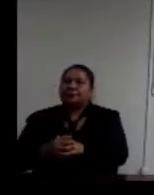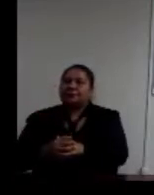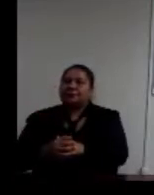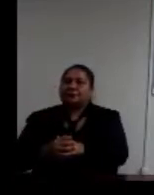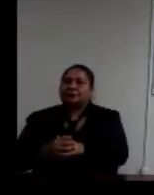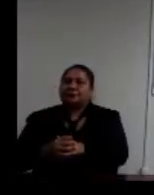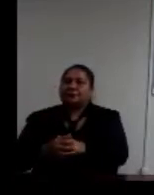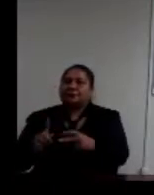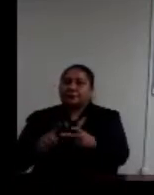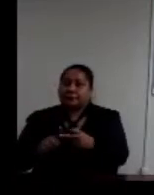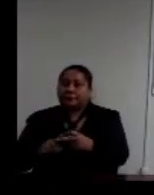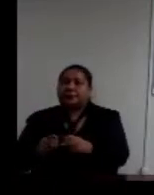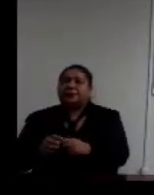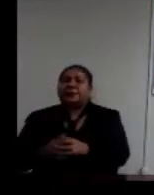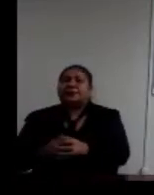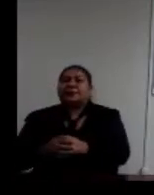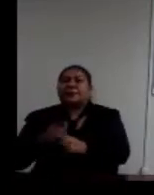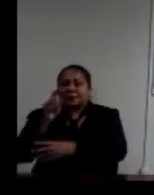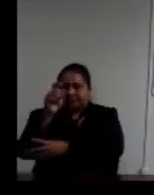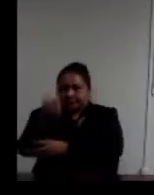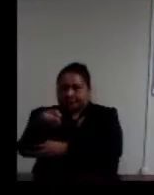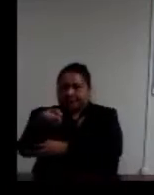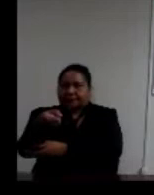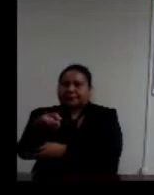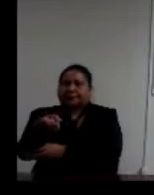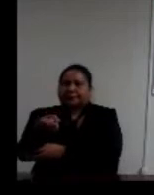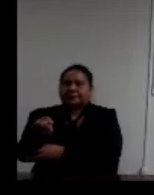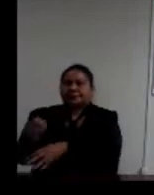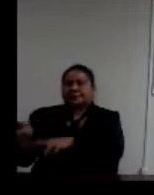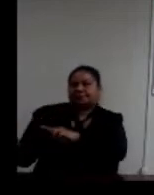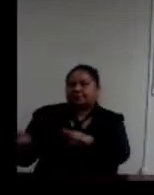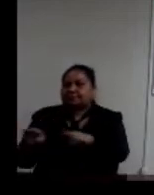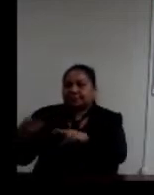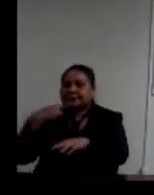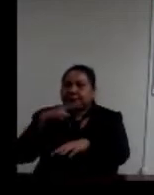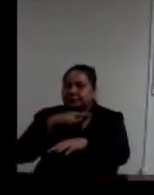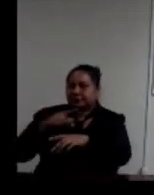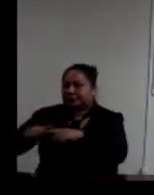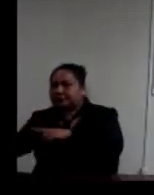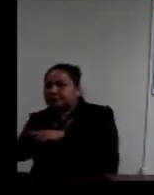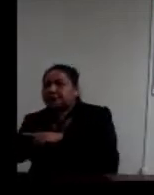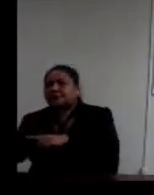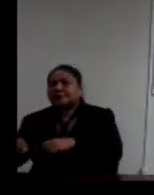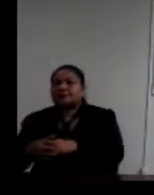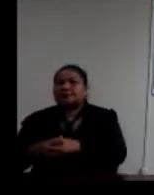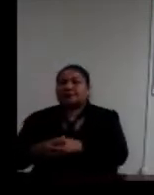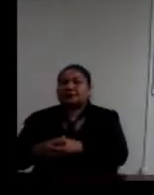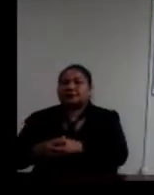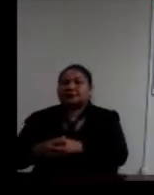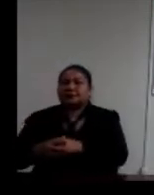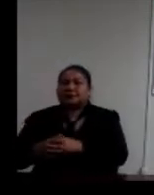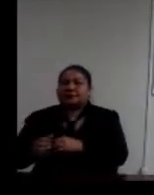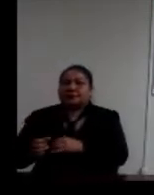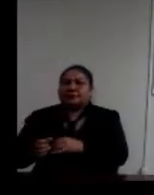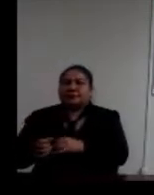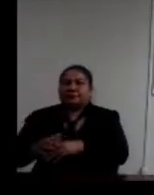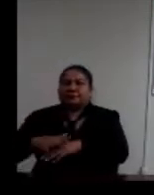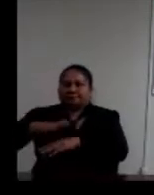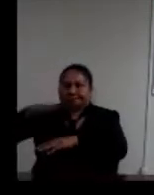huida, que significa que, por ejemplo, si tengo que moverme rápido, quitarme, se incrementa la